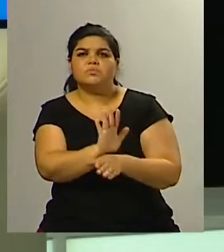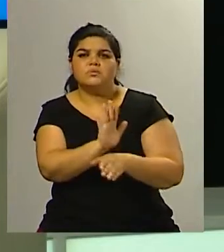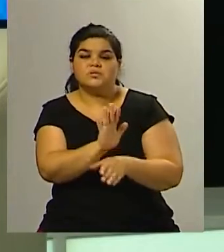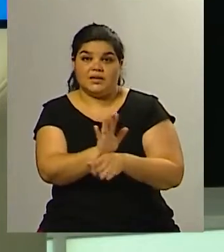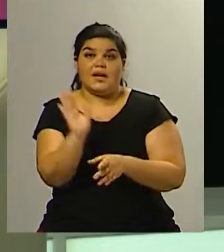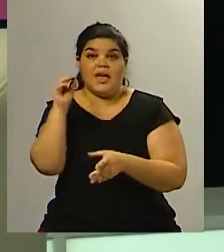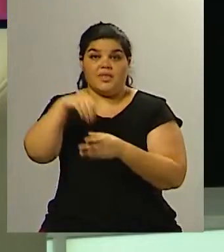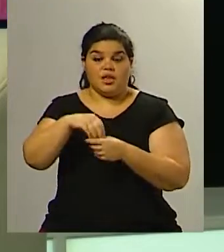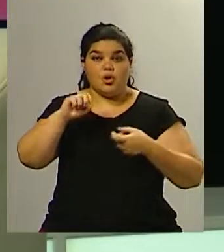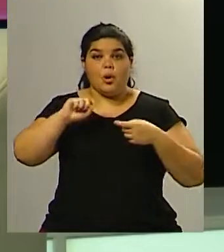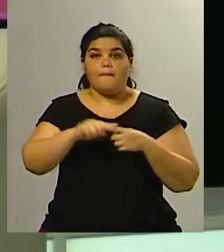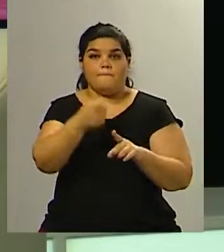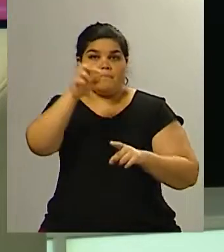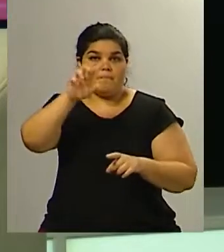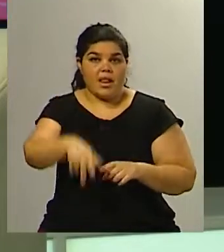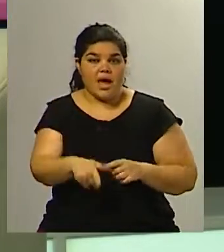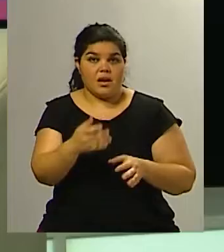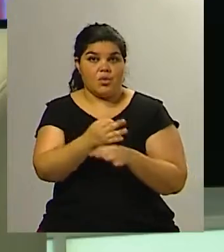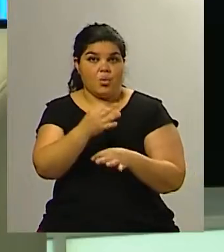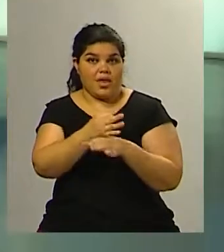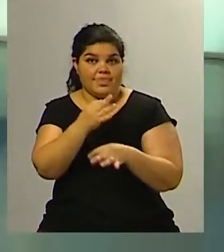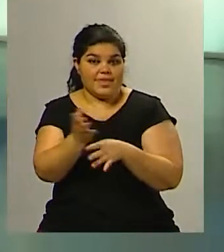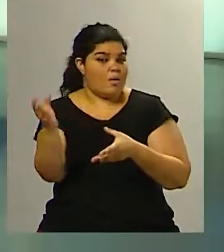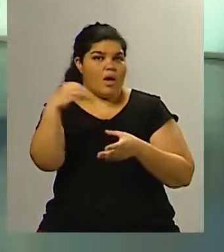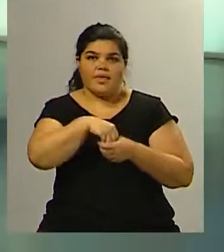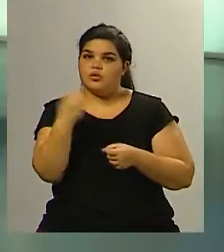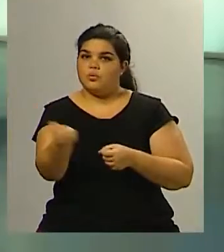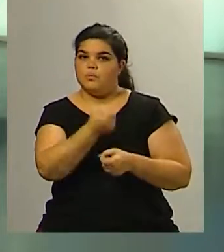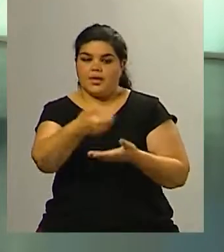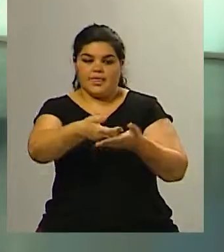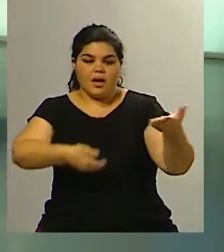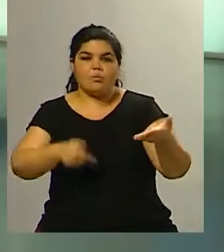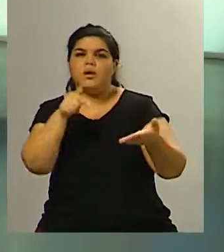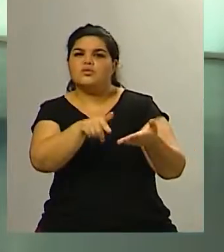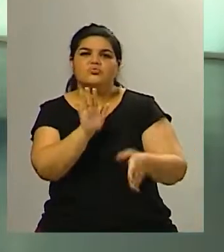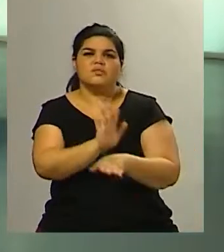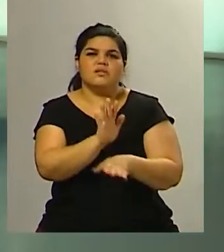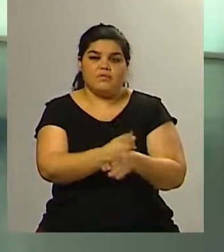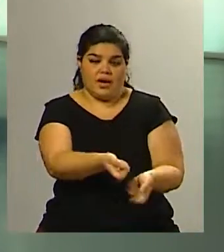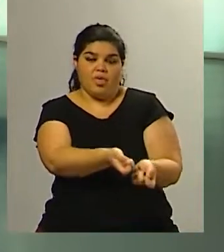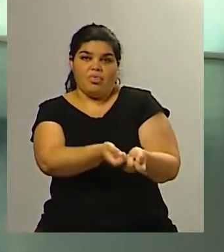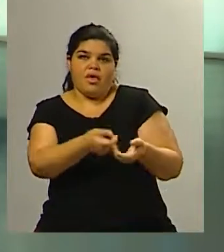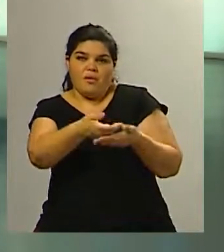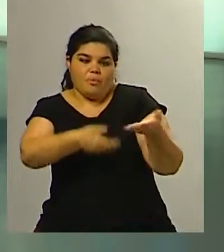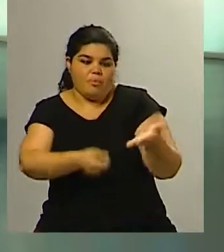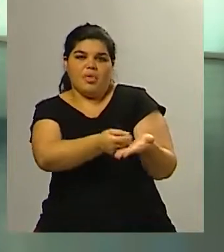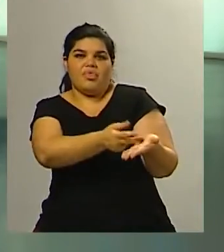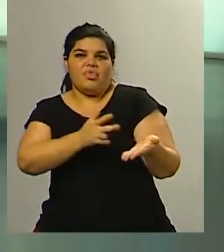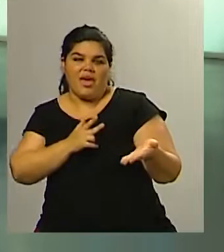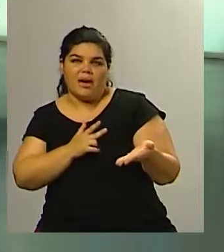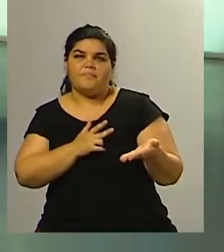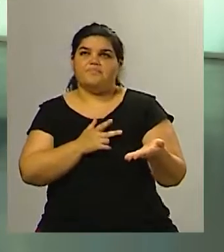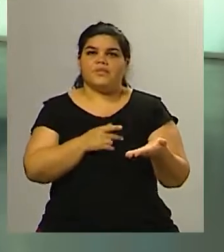educativa, ¿no? Entendemos que la evaluación es la que nos va a dar esta información que nos va a permitir gestionar en